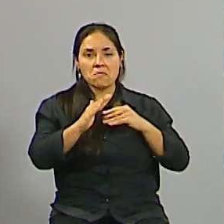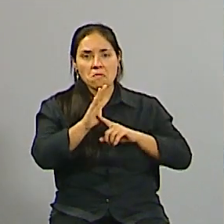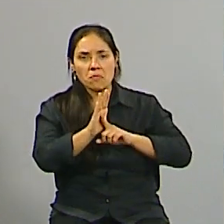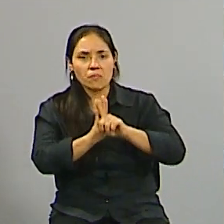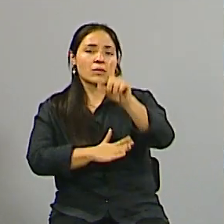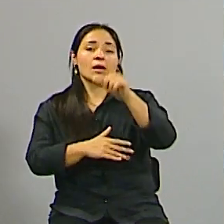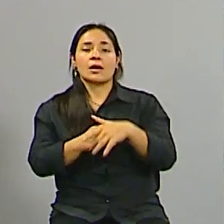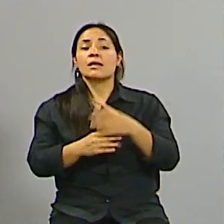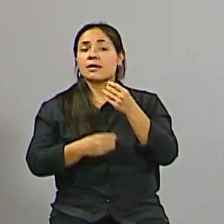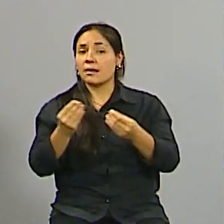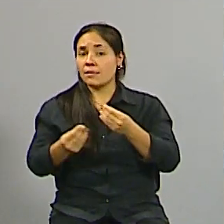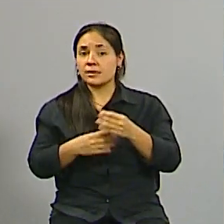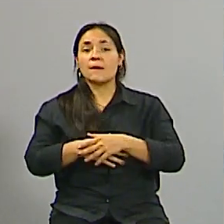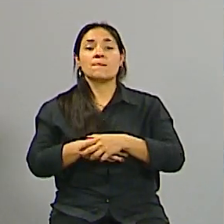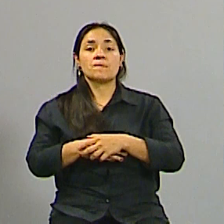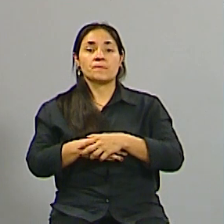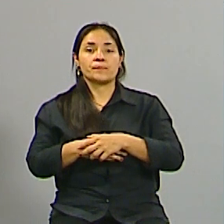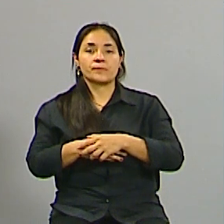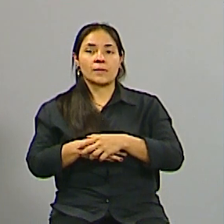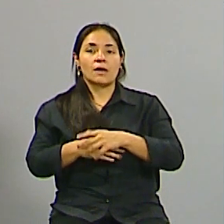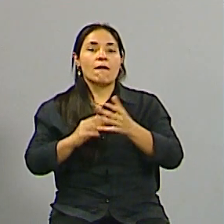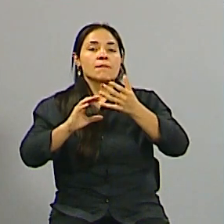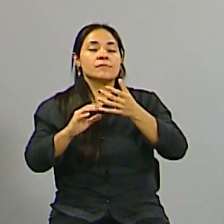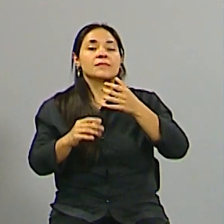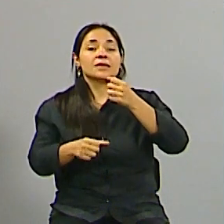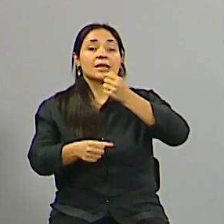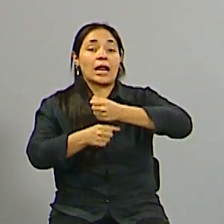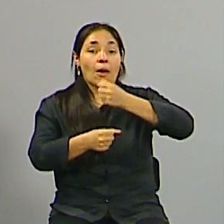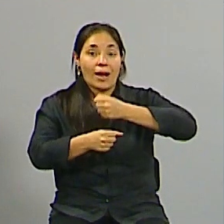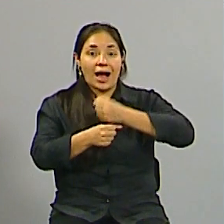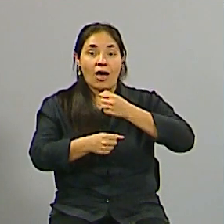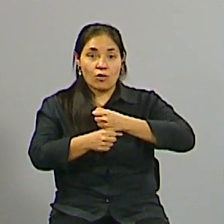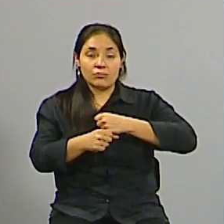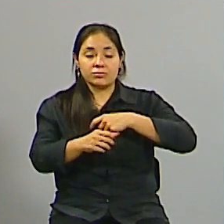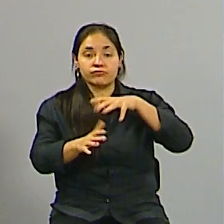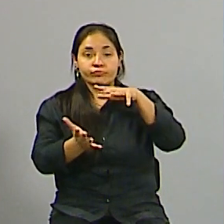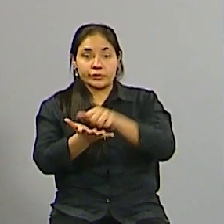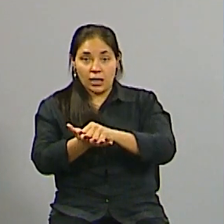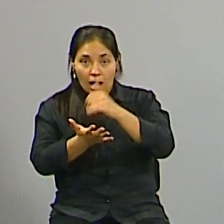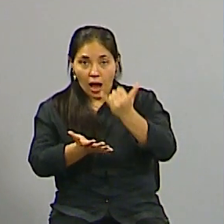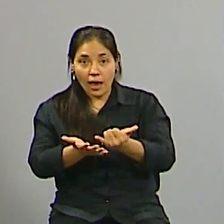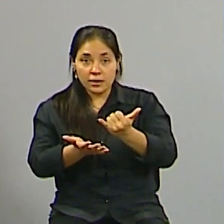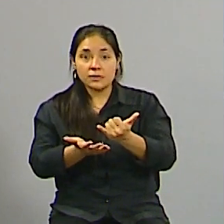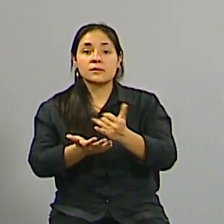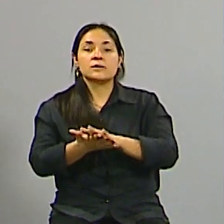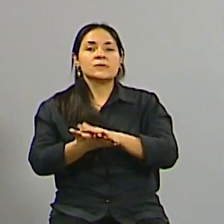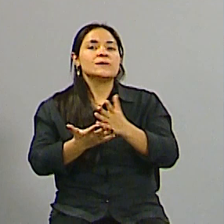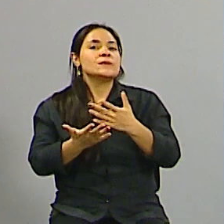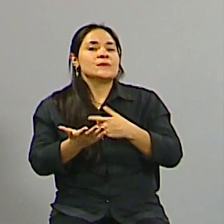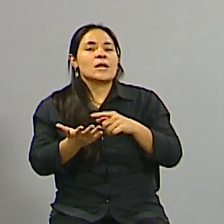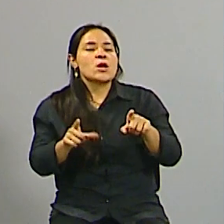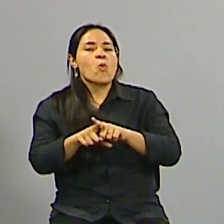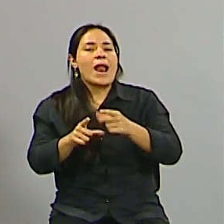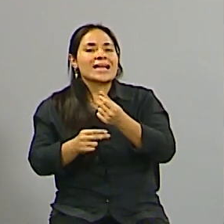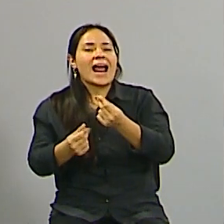una forma de estar ocupado, de ser un trabajador ocupado, que tiene muchos rasgos de precariedad.